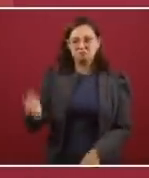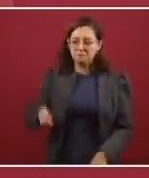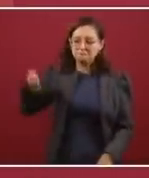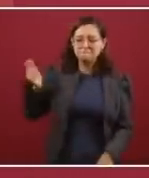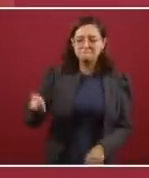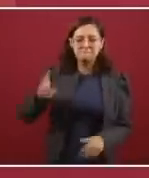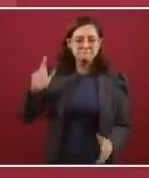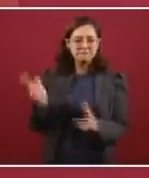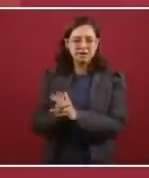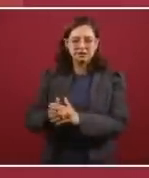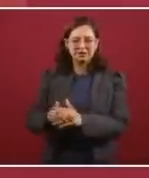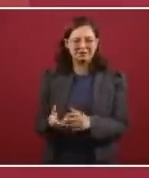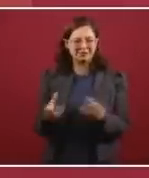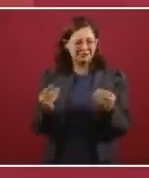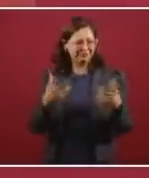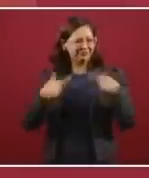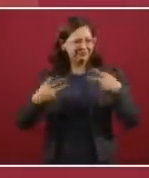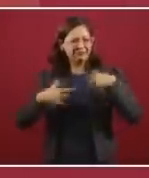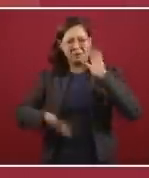ya lo dije, masacres.